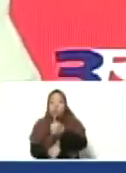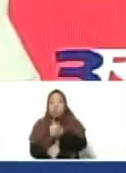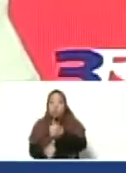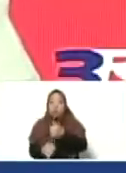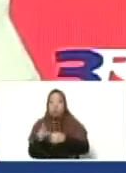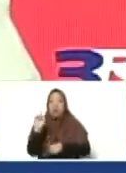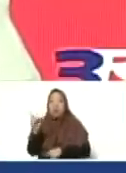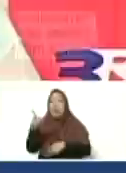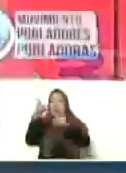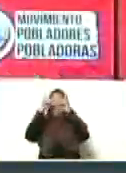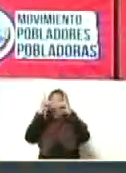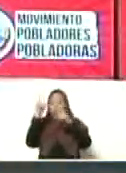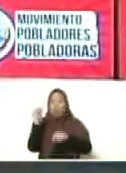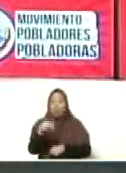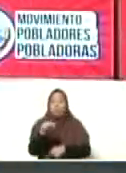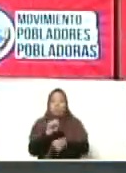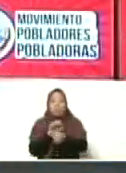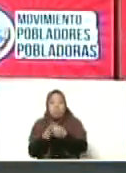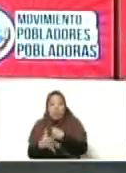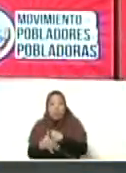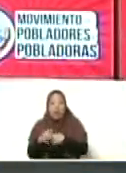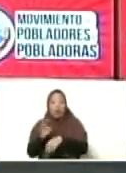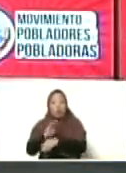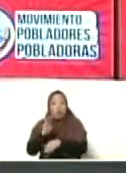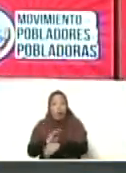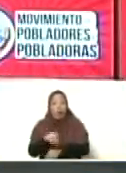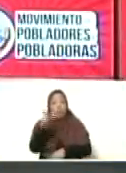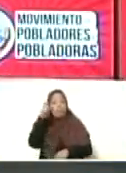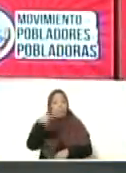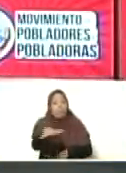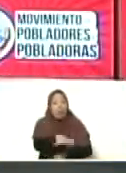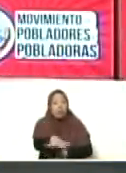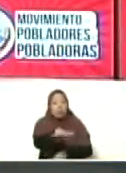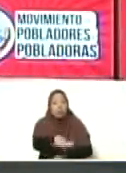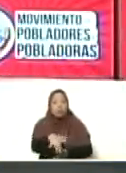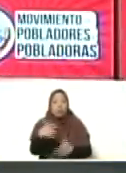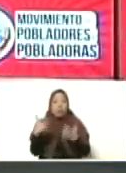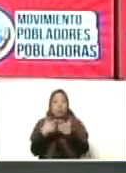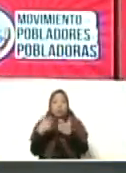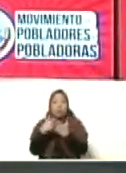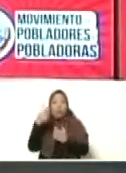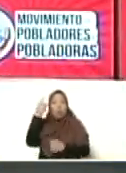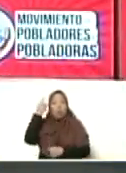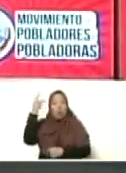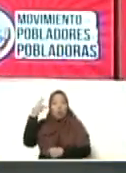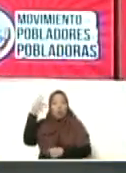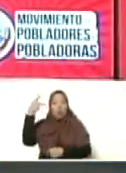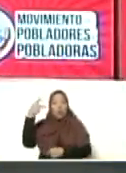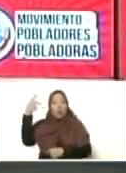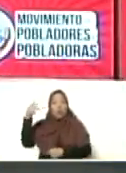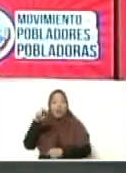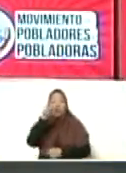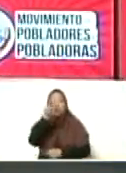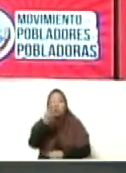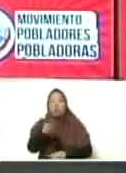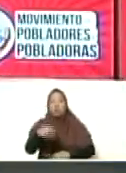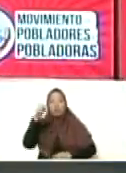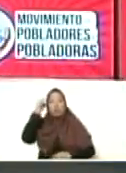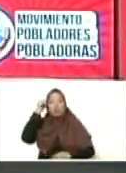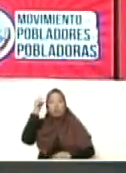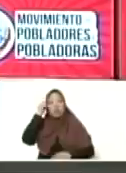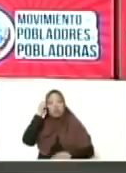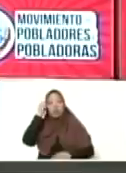monte con el tema del colon aveiro la guerra psicológica diaria tiene razón